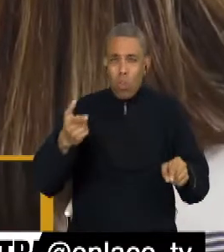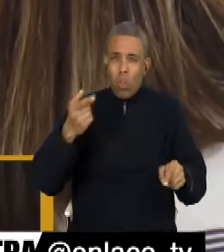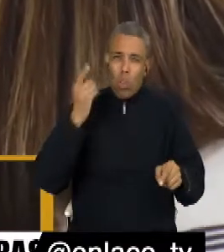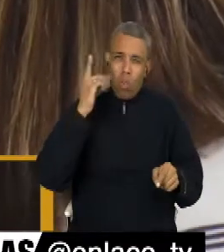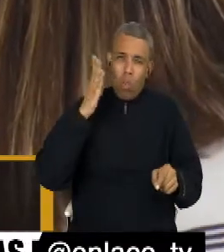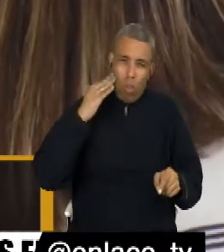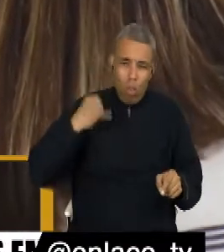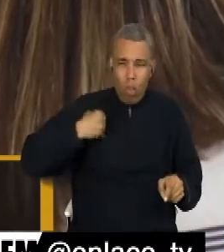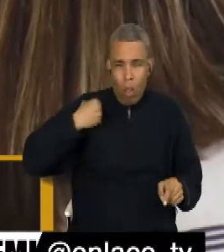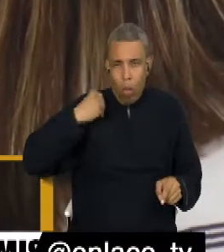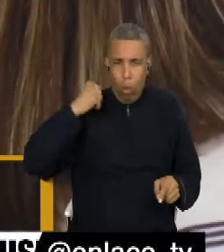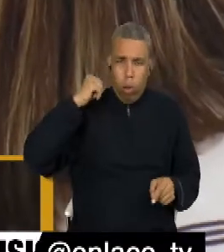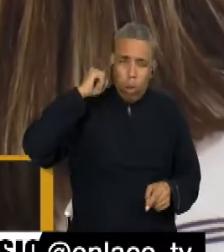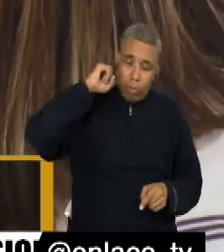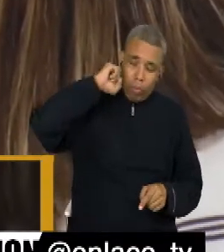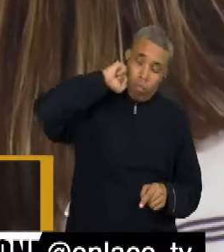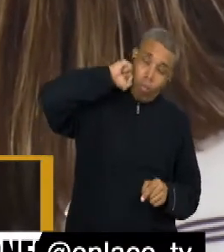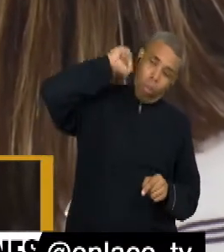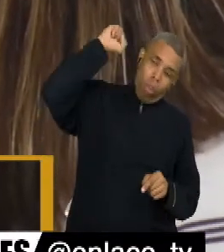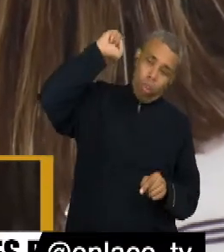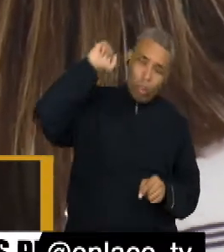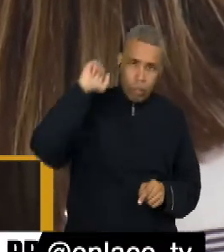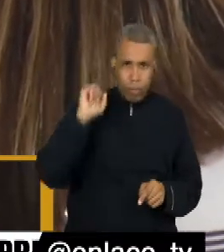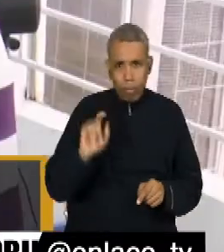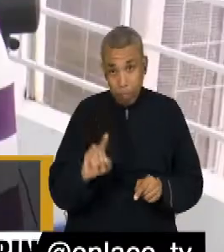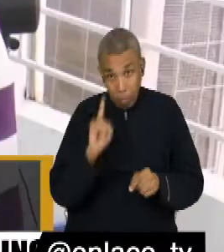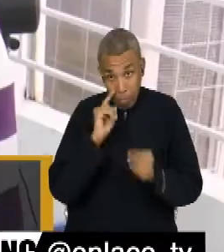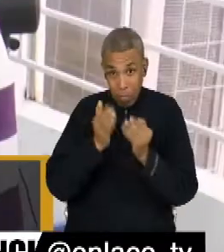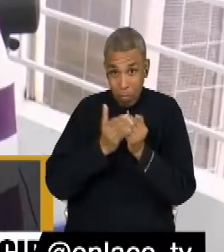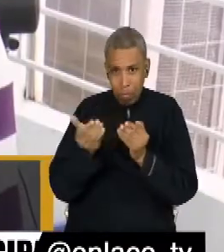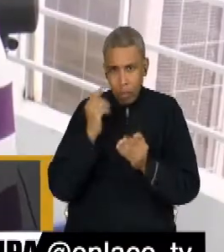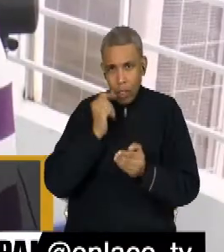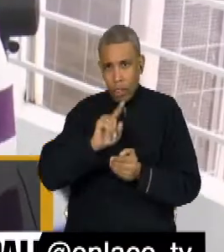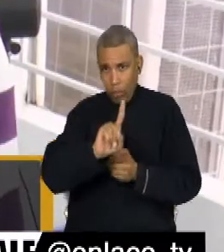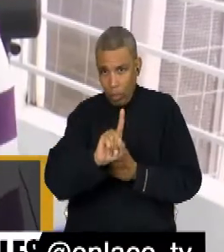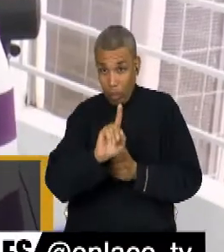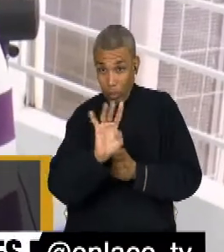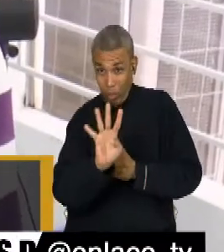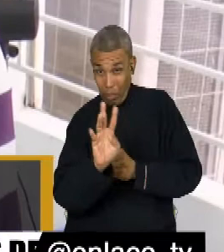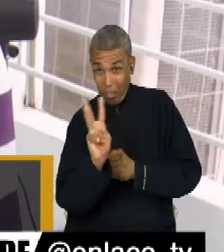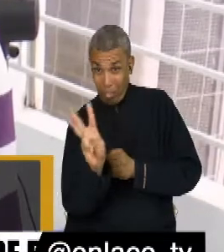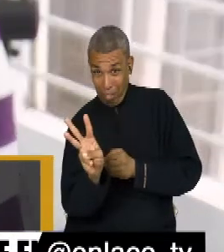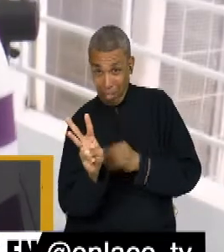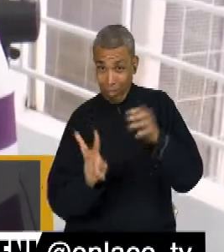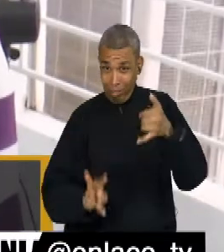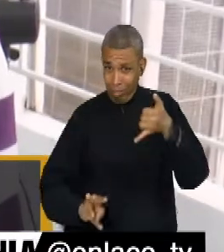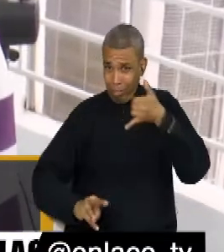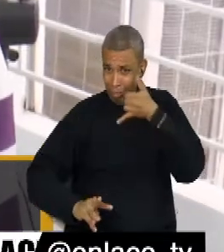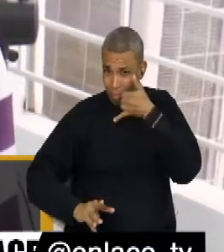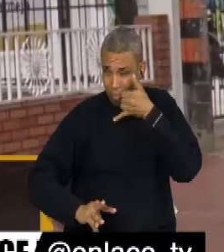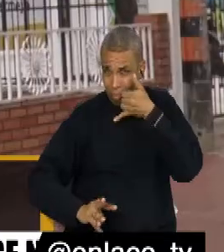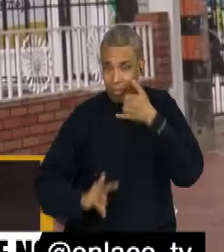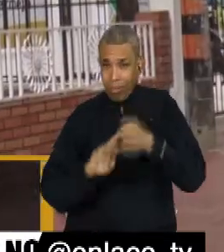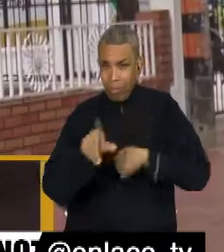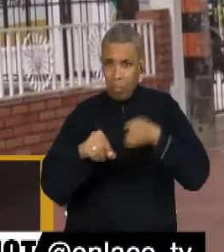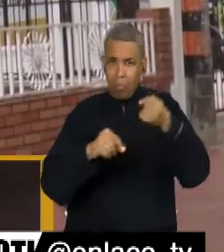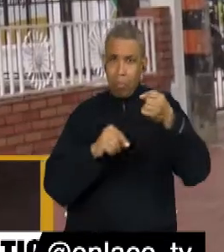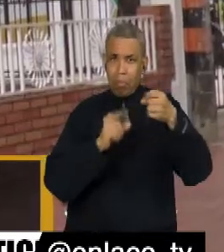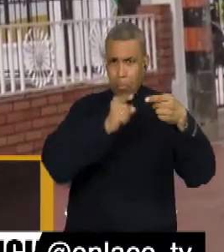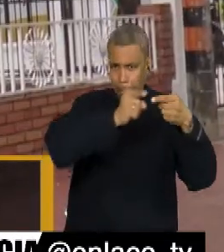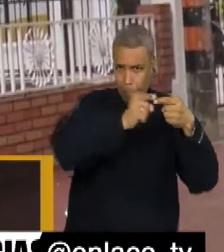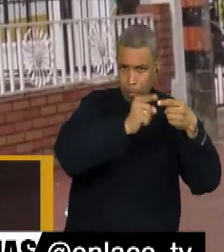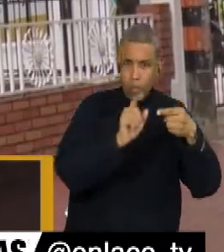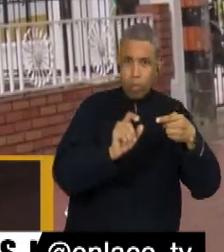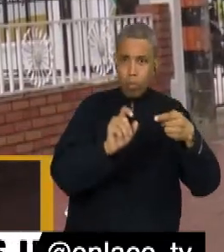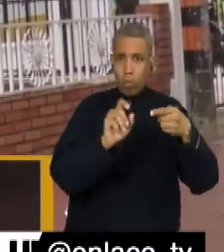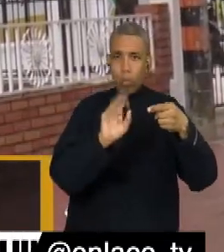Bermeja. Tiene tres elementos: uno, la línea de atención 143, que es el primer momento. Posteriormente, con un